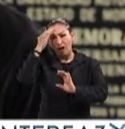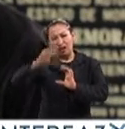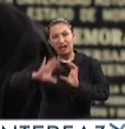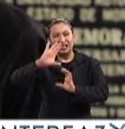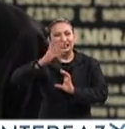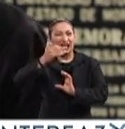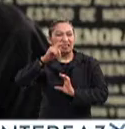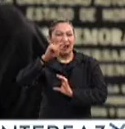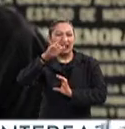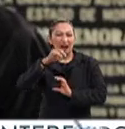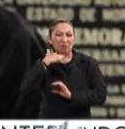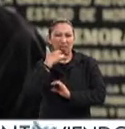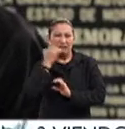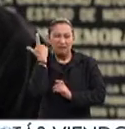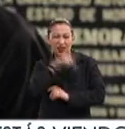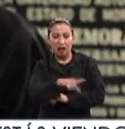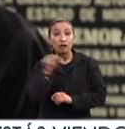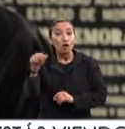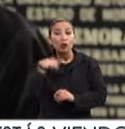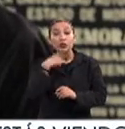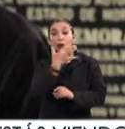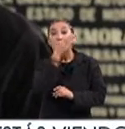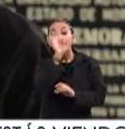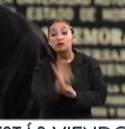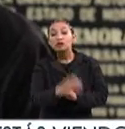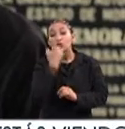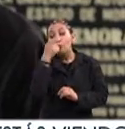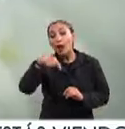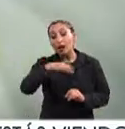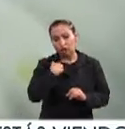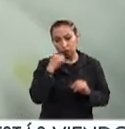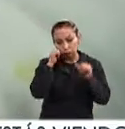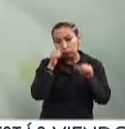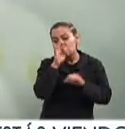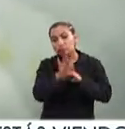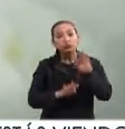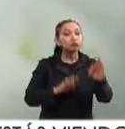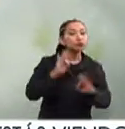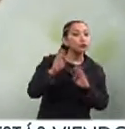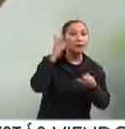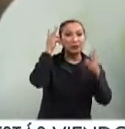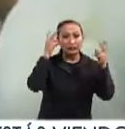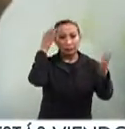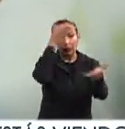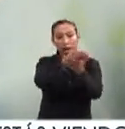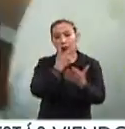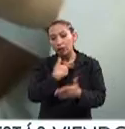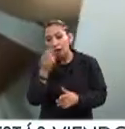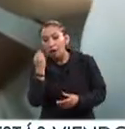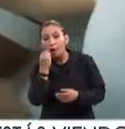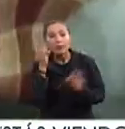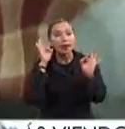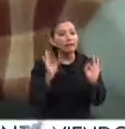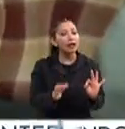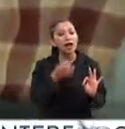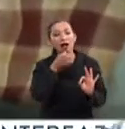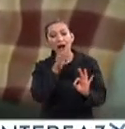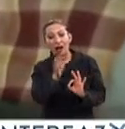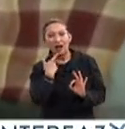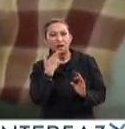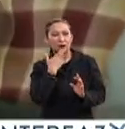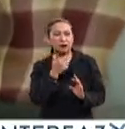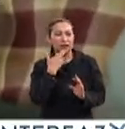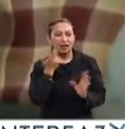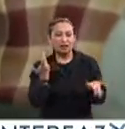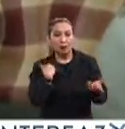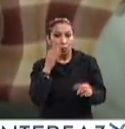como chatarra. Sin embargo, más del 50% de las escuelas que nosotros visitamos tienen presencia de esas bebidas